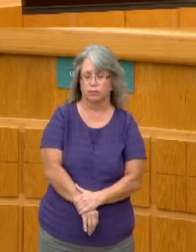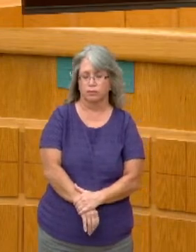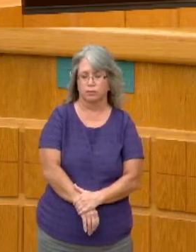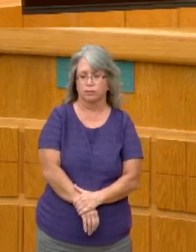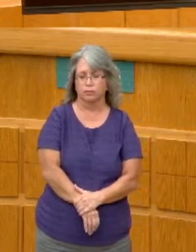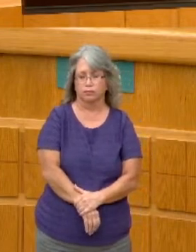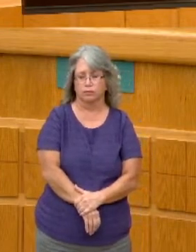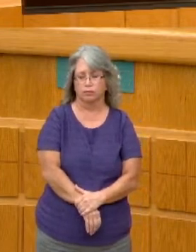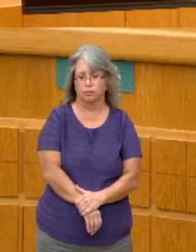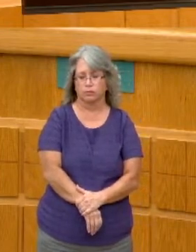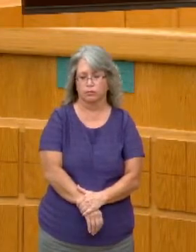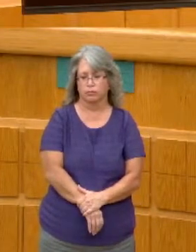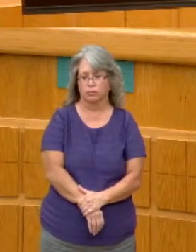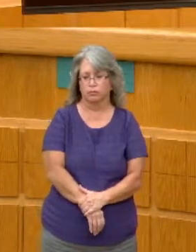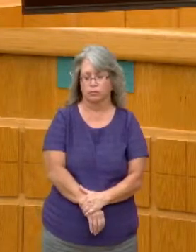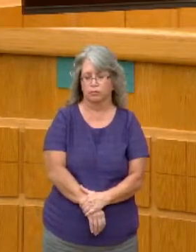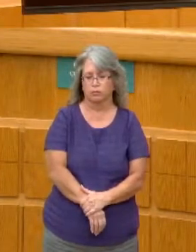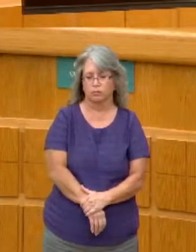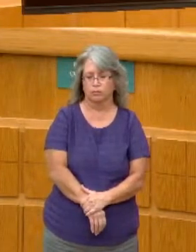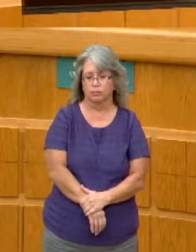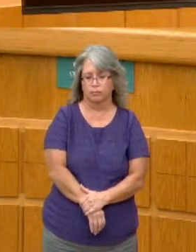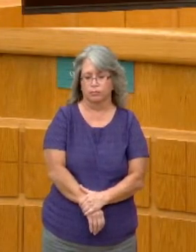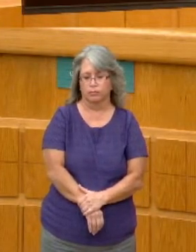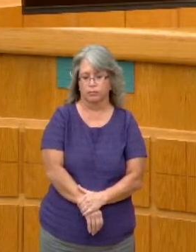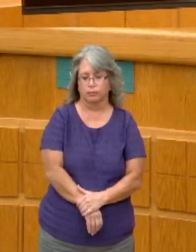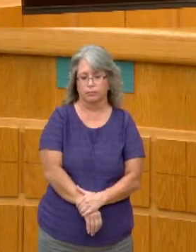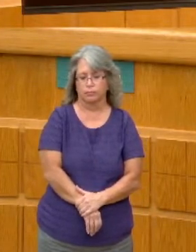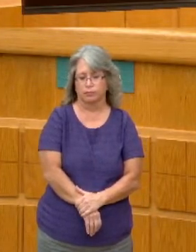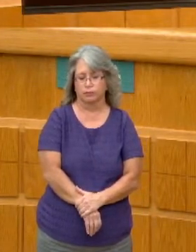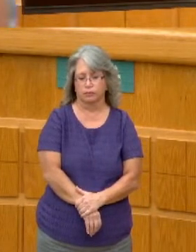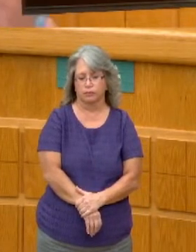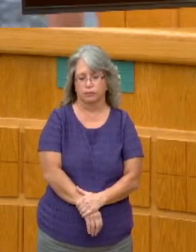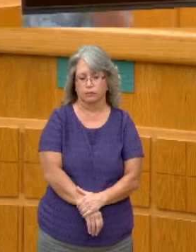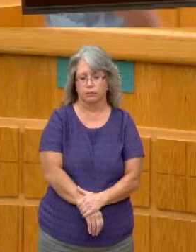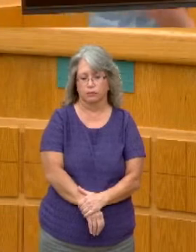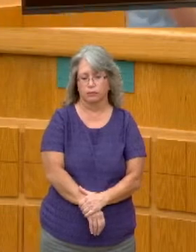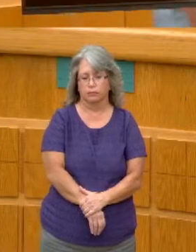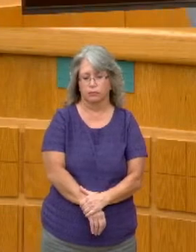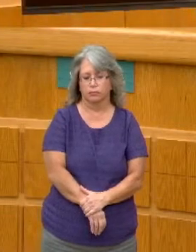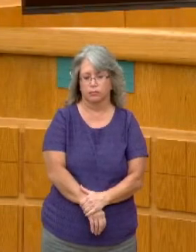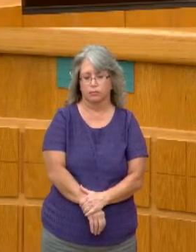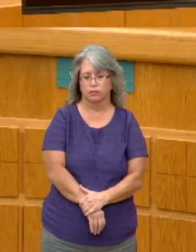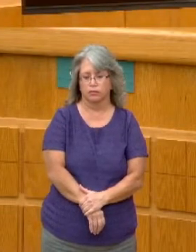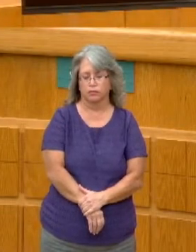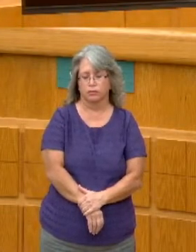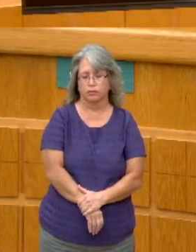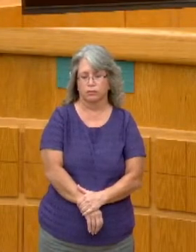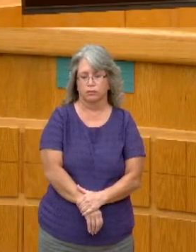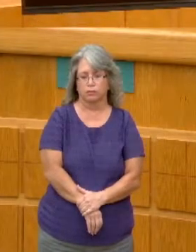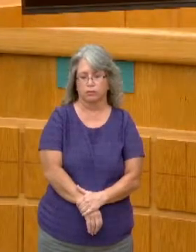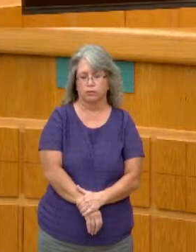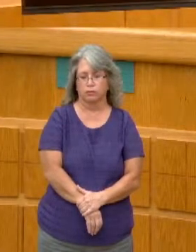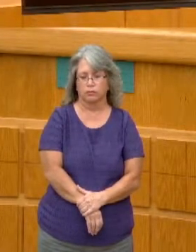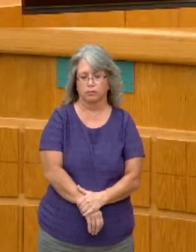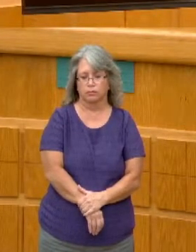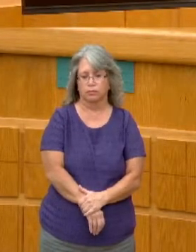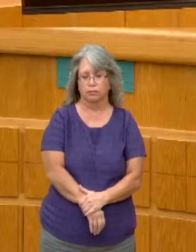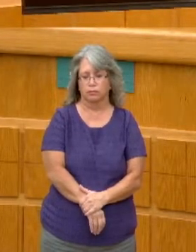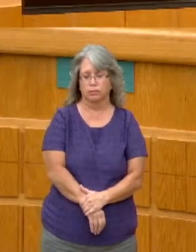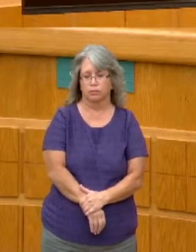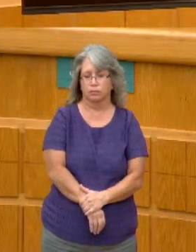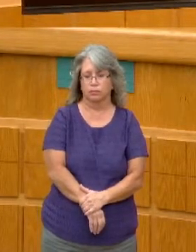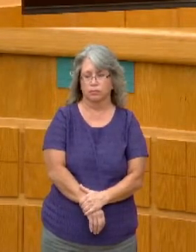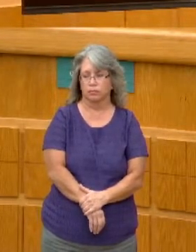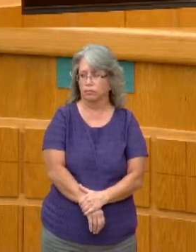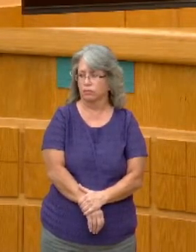pronto con la aprobación de esa vacuna para niños de edades entre 5 a 11 años. Si la Administración de Alimentos y Medicamentos, la FDA,